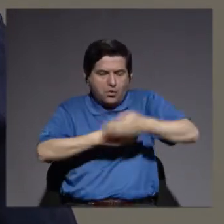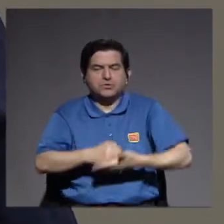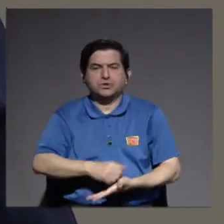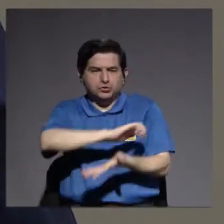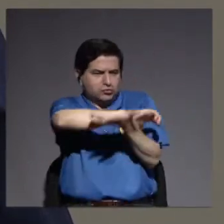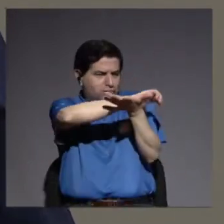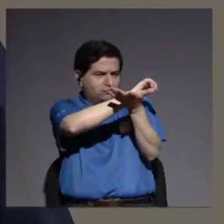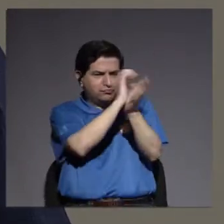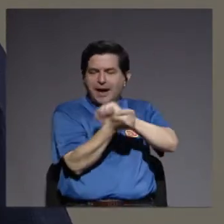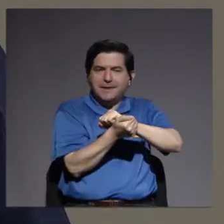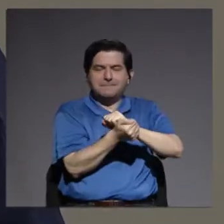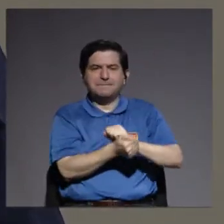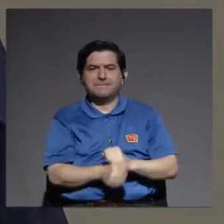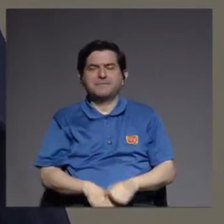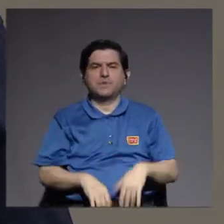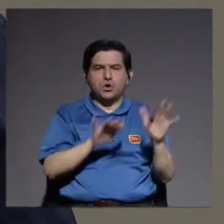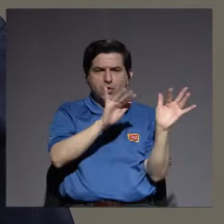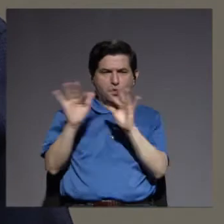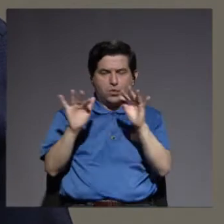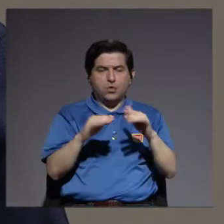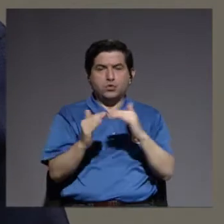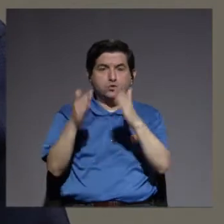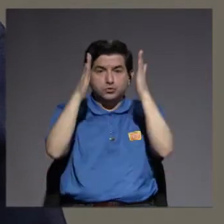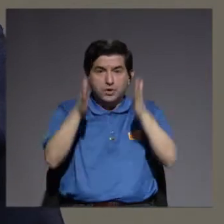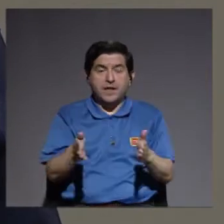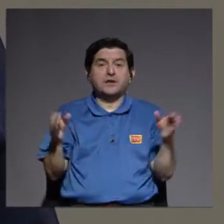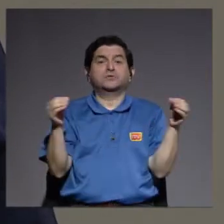digital. Cada vez más los ciudadanos